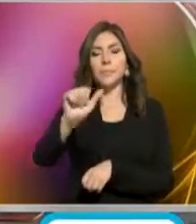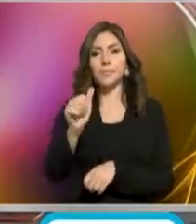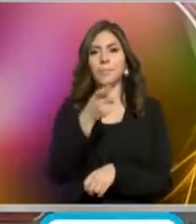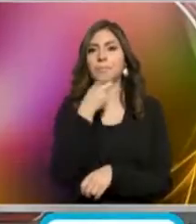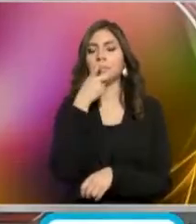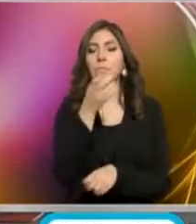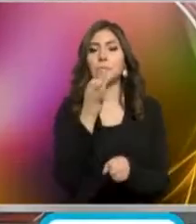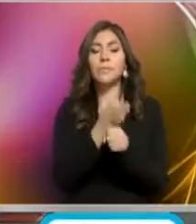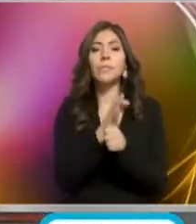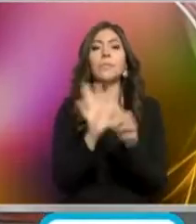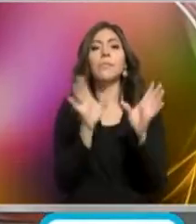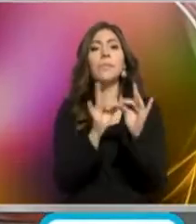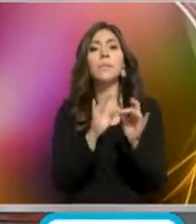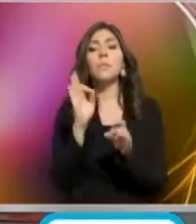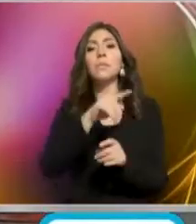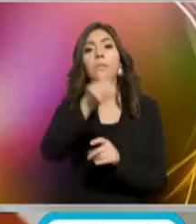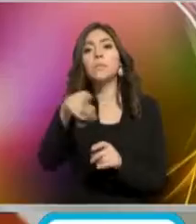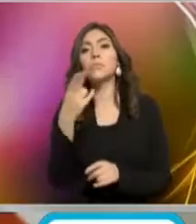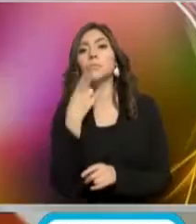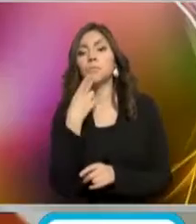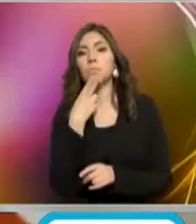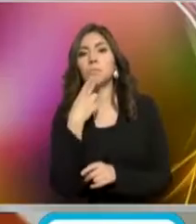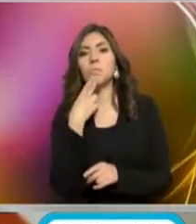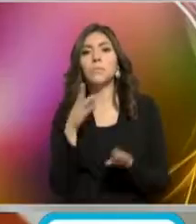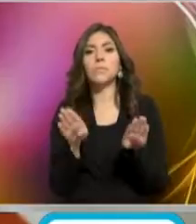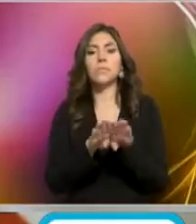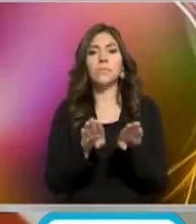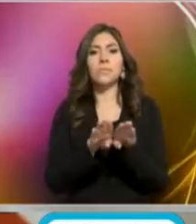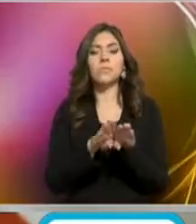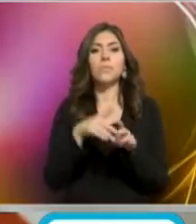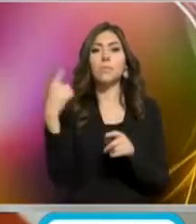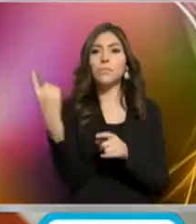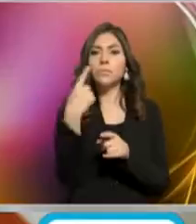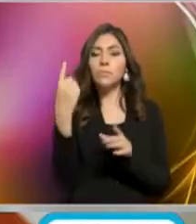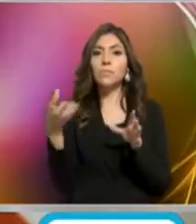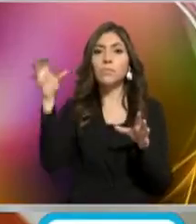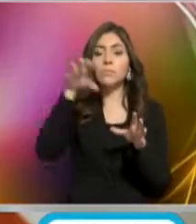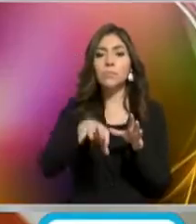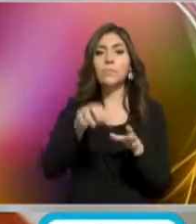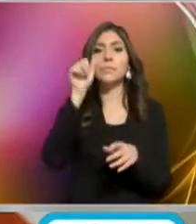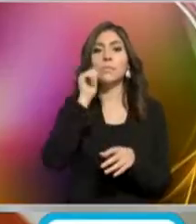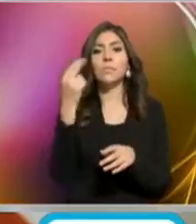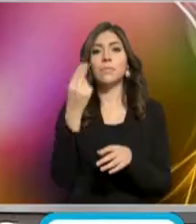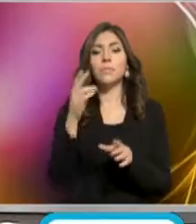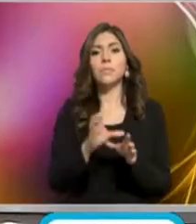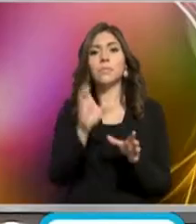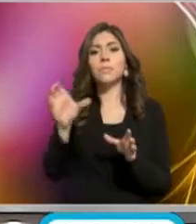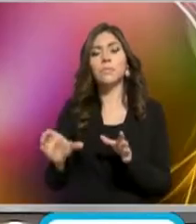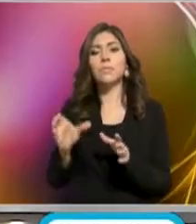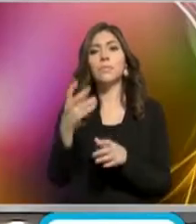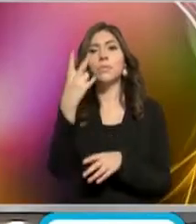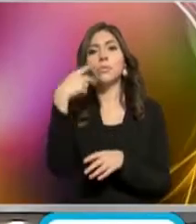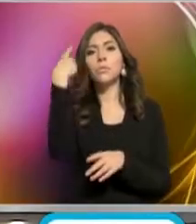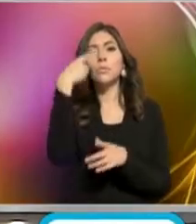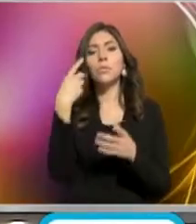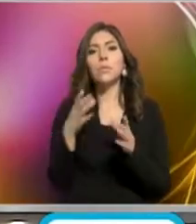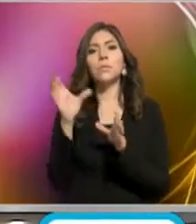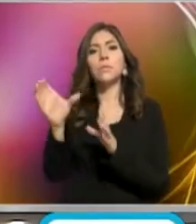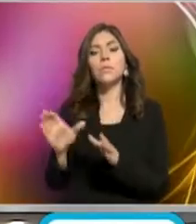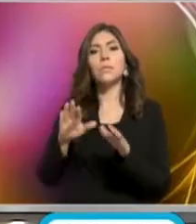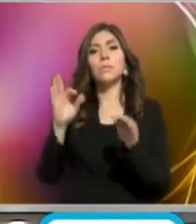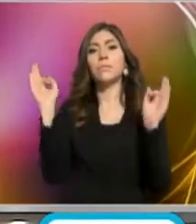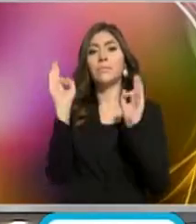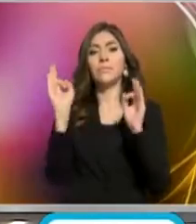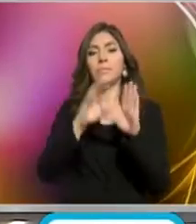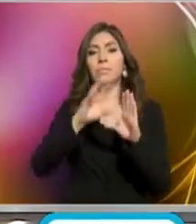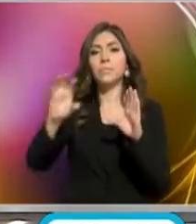hemos comentado, si lo van a utilizar así en procesador o van a licuarlo con algo, déjenlo fuera por lo menos unas 2 horas para que lo puedan, que